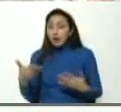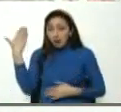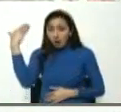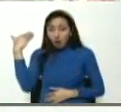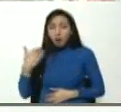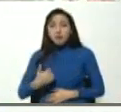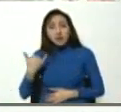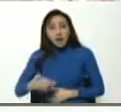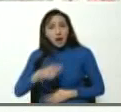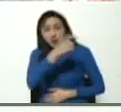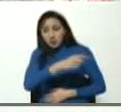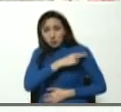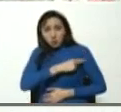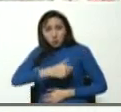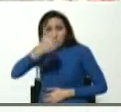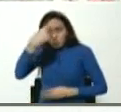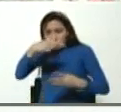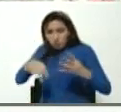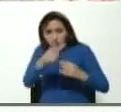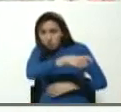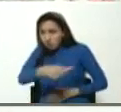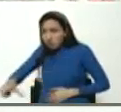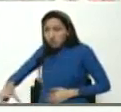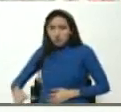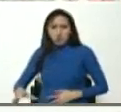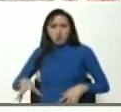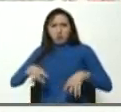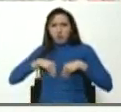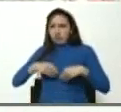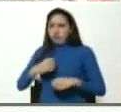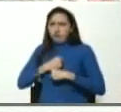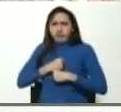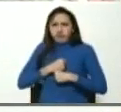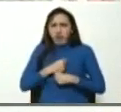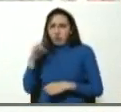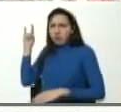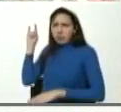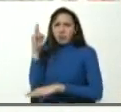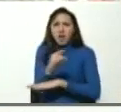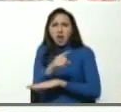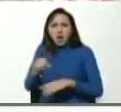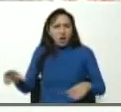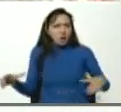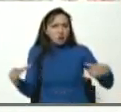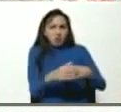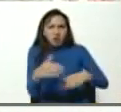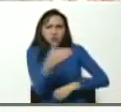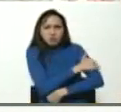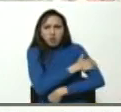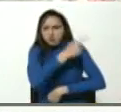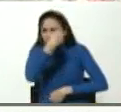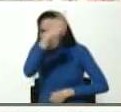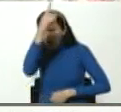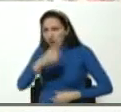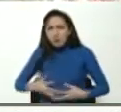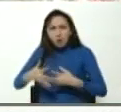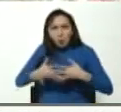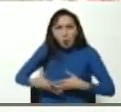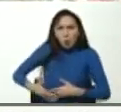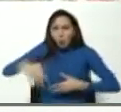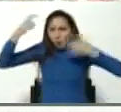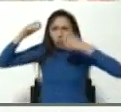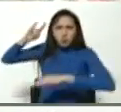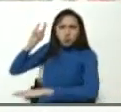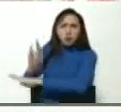generales egocéntricos ex traidores que se vendieron a la oligarquía y traicionaron a chávez